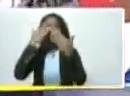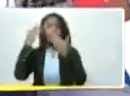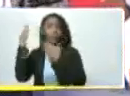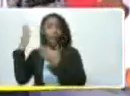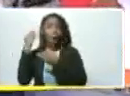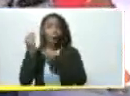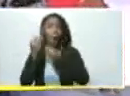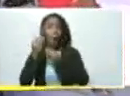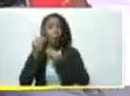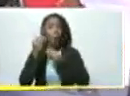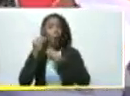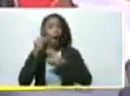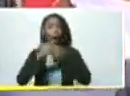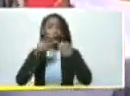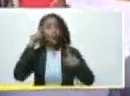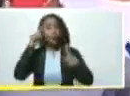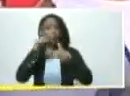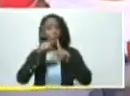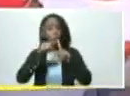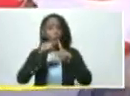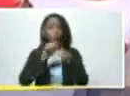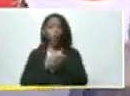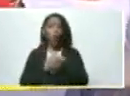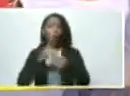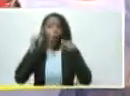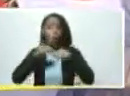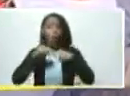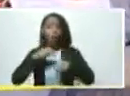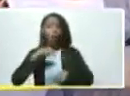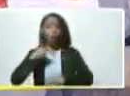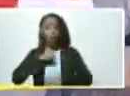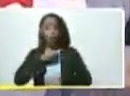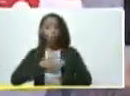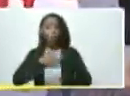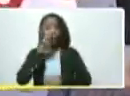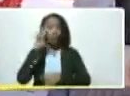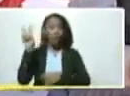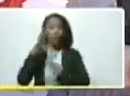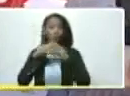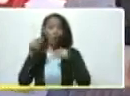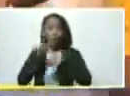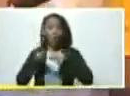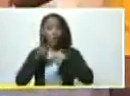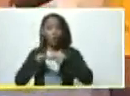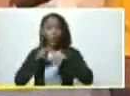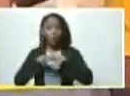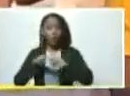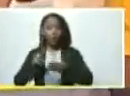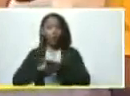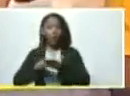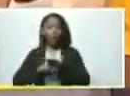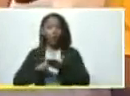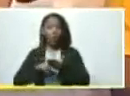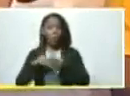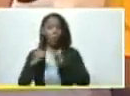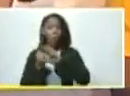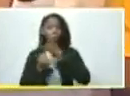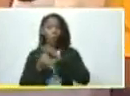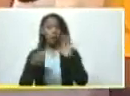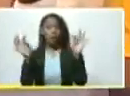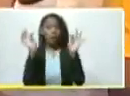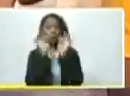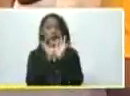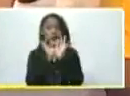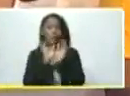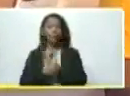se logran las metas. Y por eso hoy podemos ver a todos estos niños recuperados por el Instituto Nacional